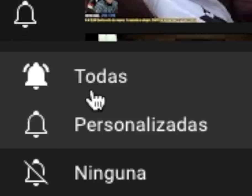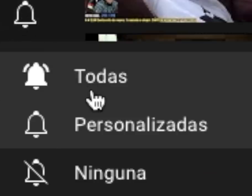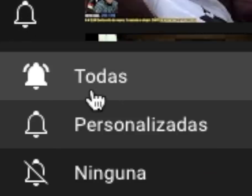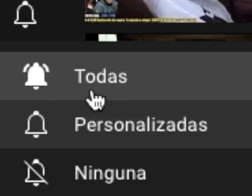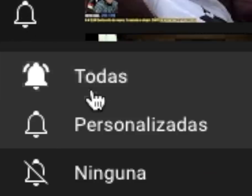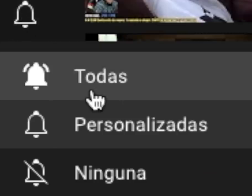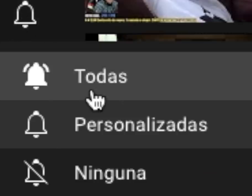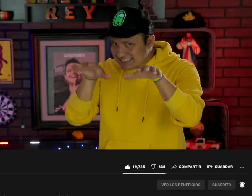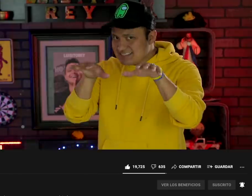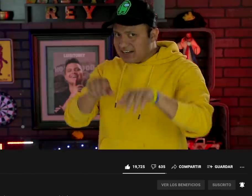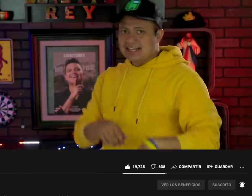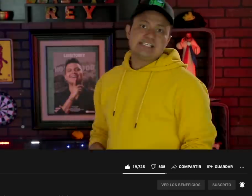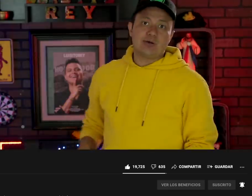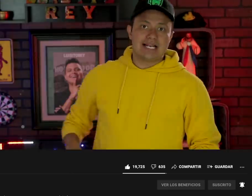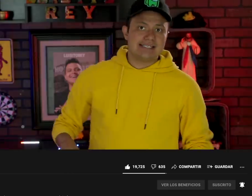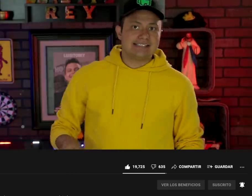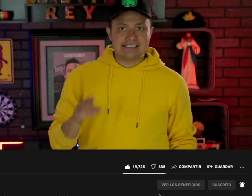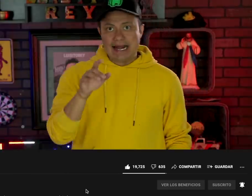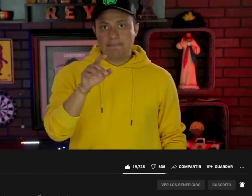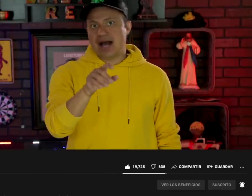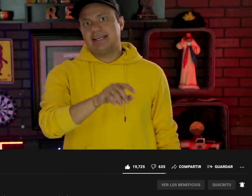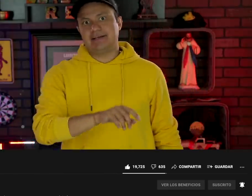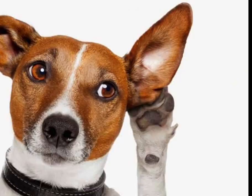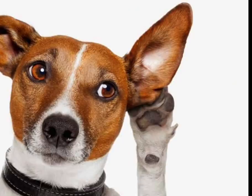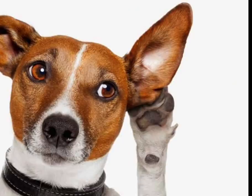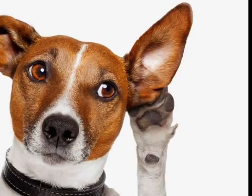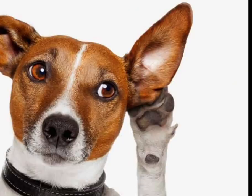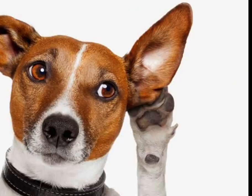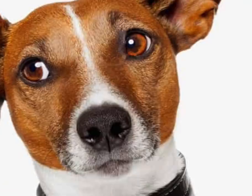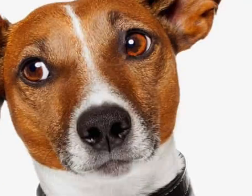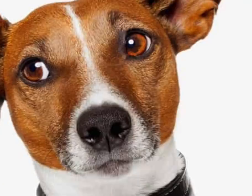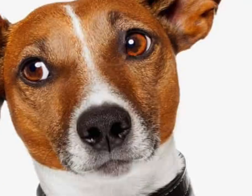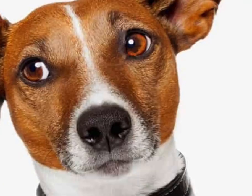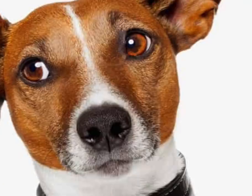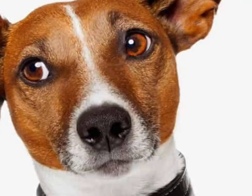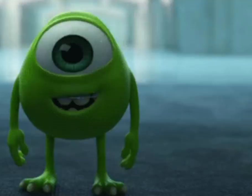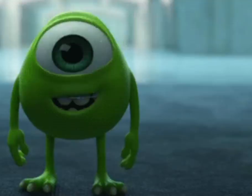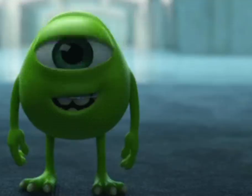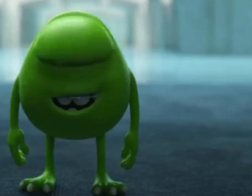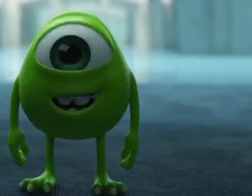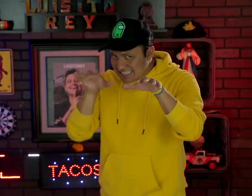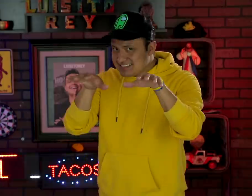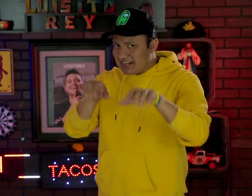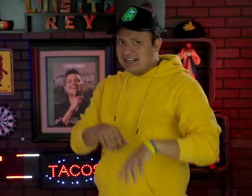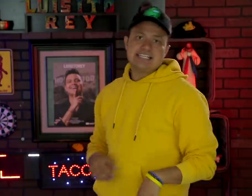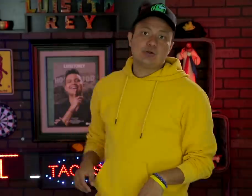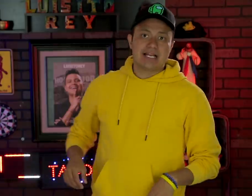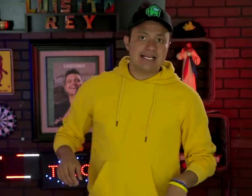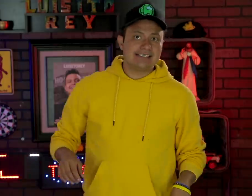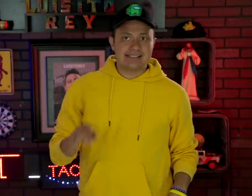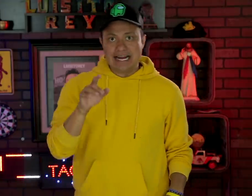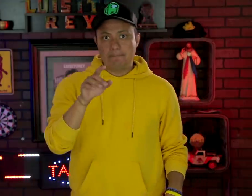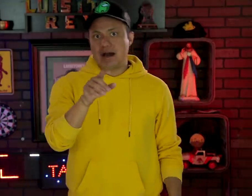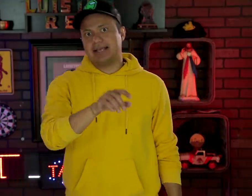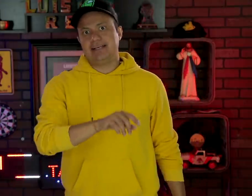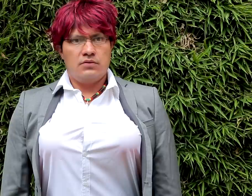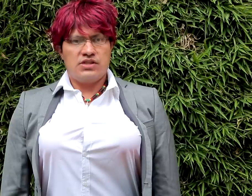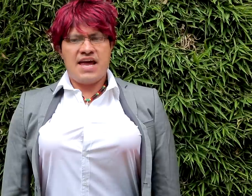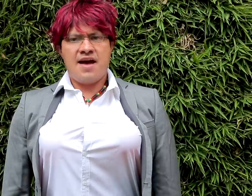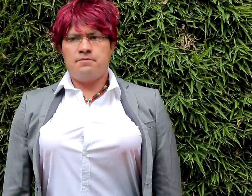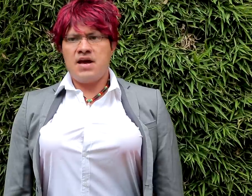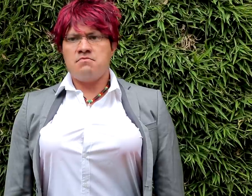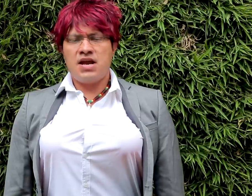la campanita Para que no te pierdas ningún video de Listo Papi y Rey, pibe ¿Escuchá? ¿Escuchá? Continuamos Este regreso a clase será